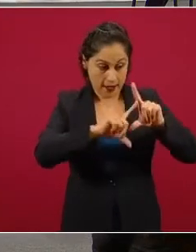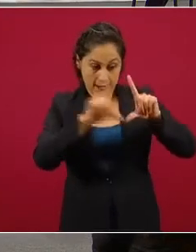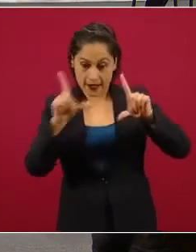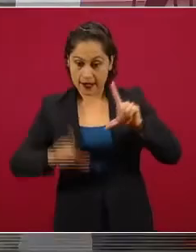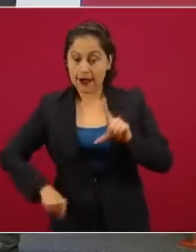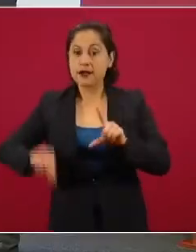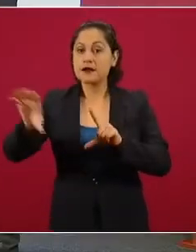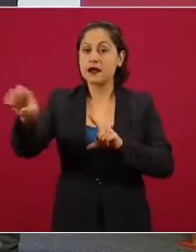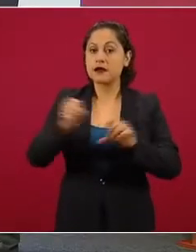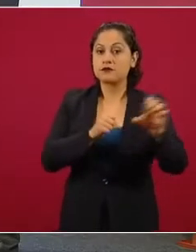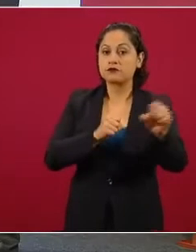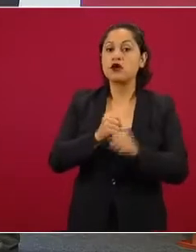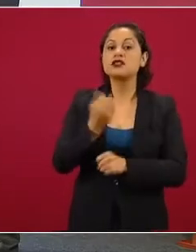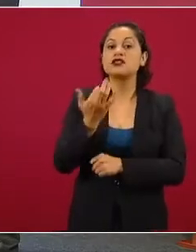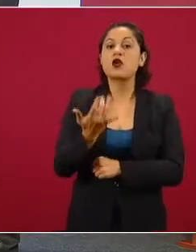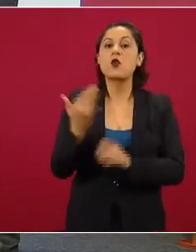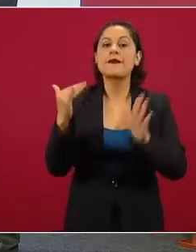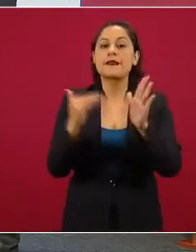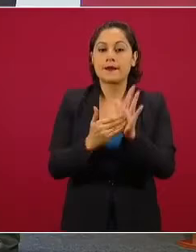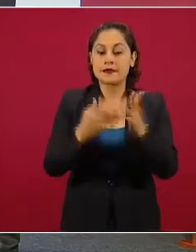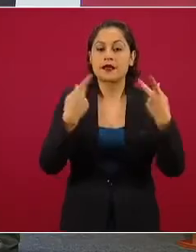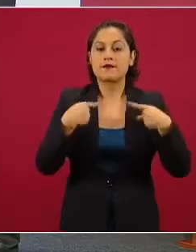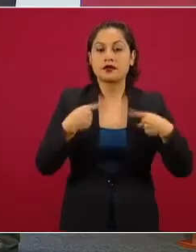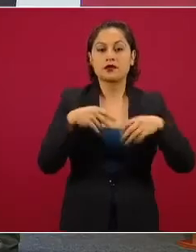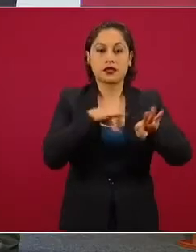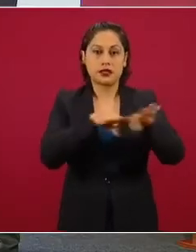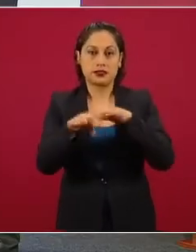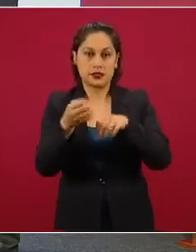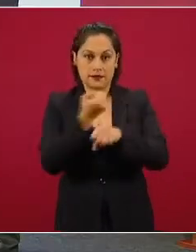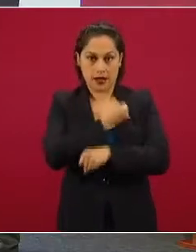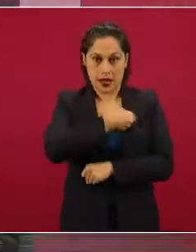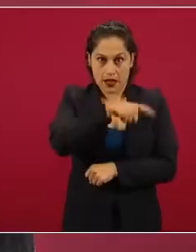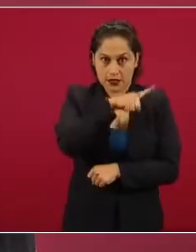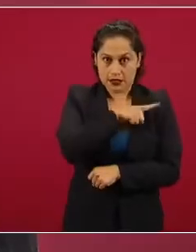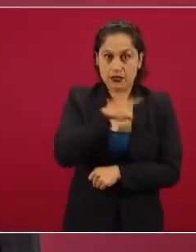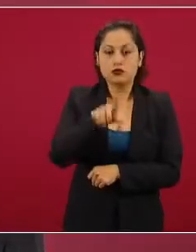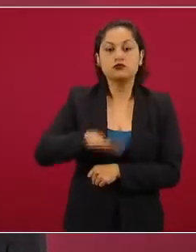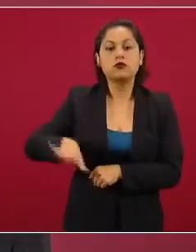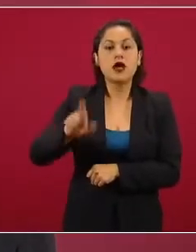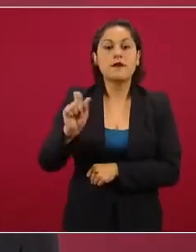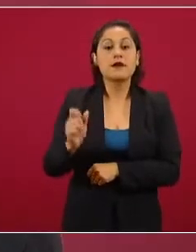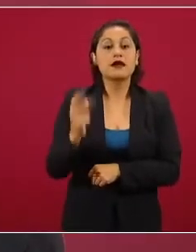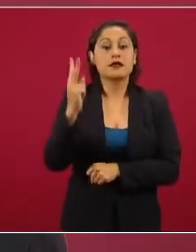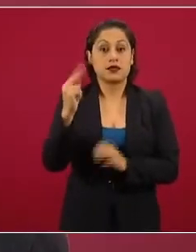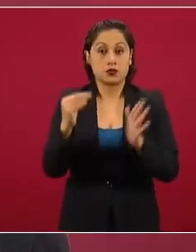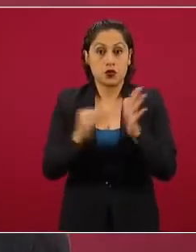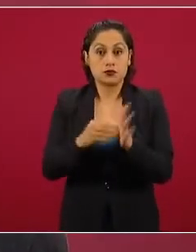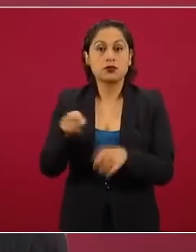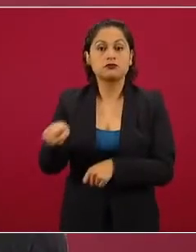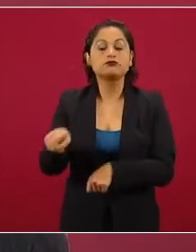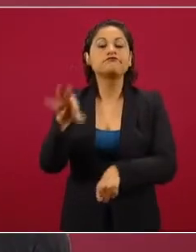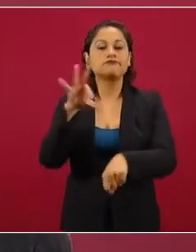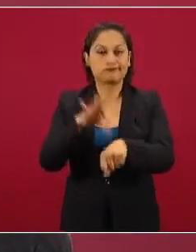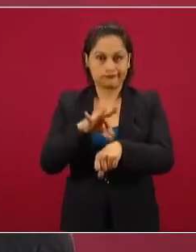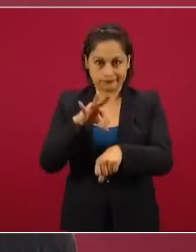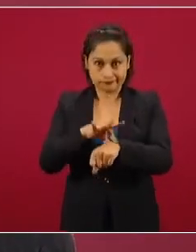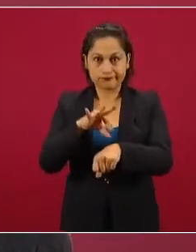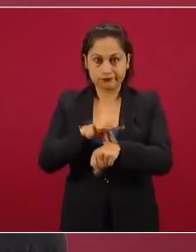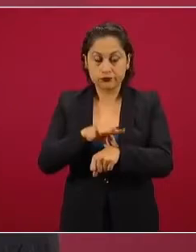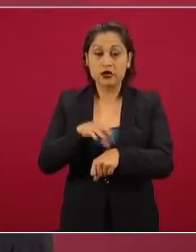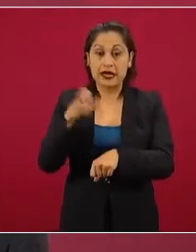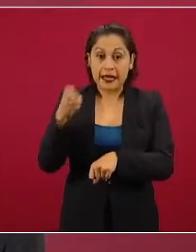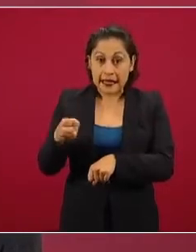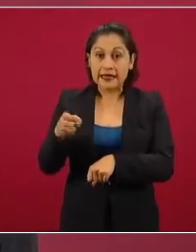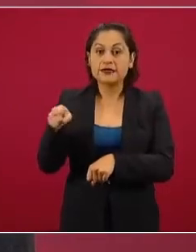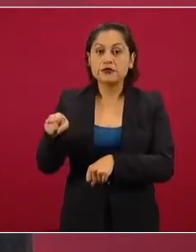50,000 trabajadores de la salud, más de 22,000 de ellos son personal médico, y de este personal